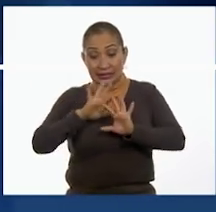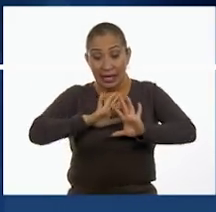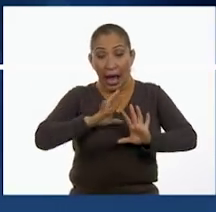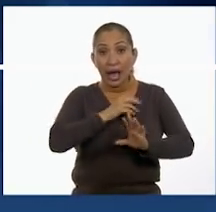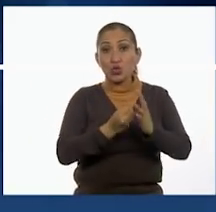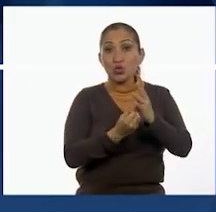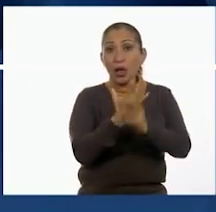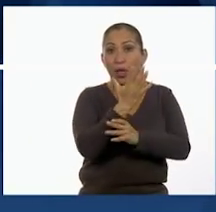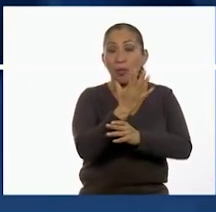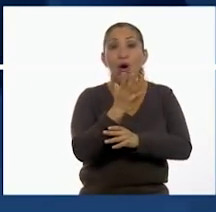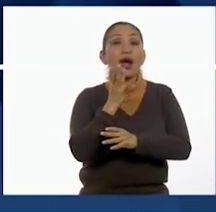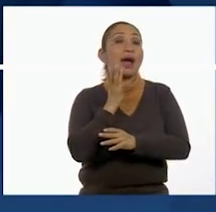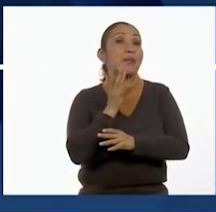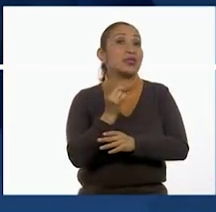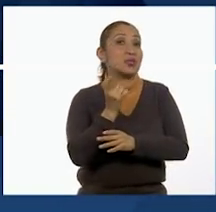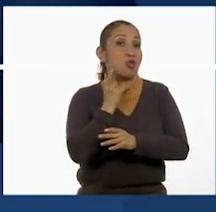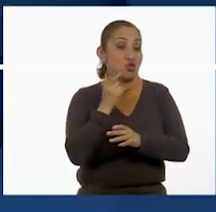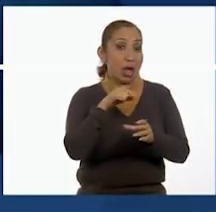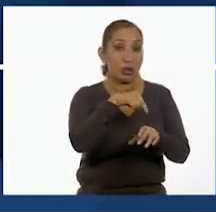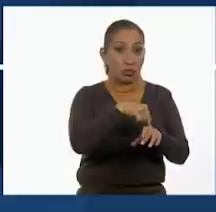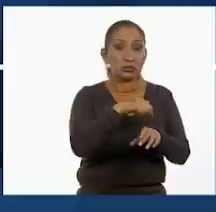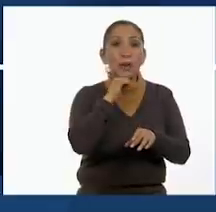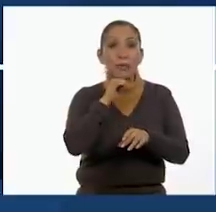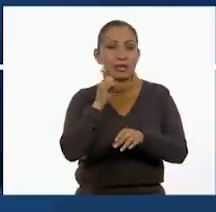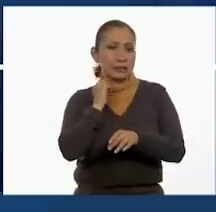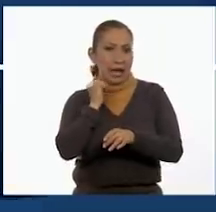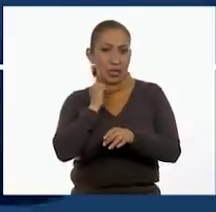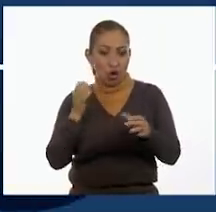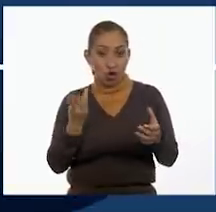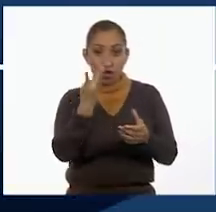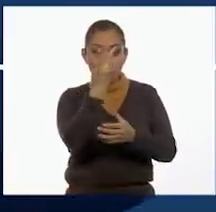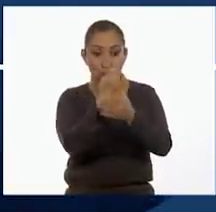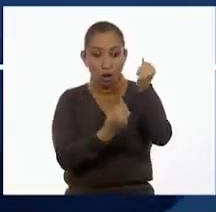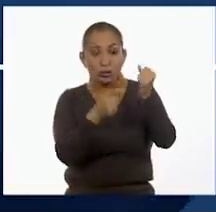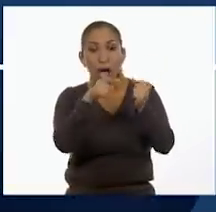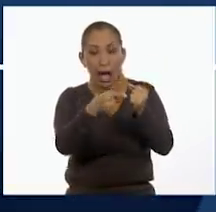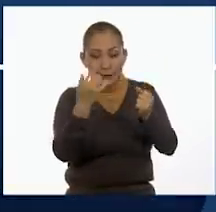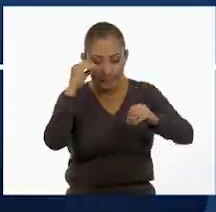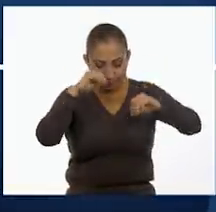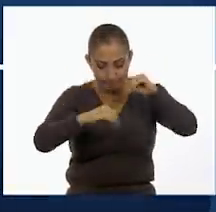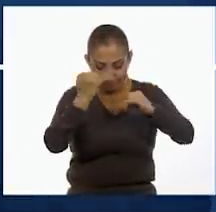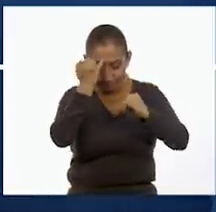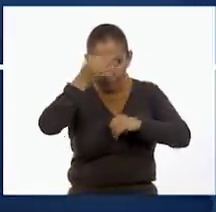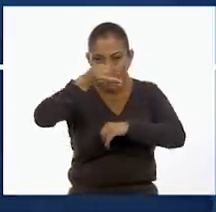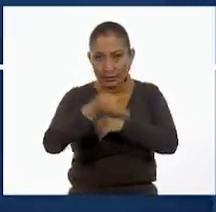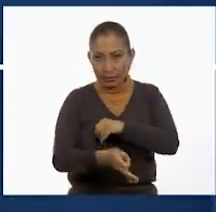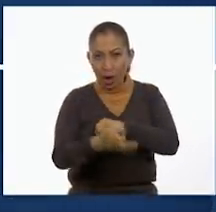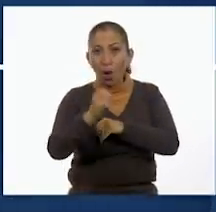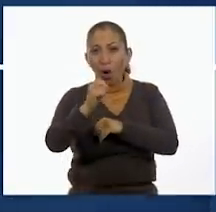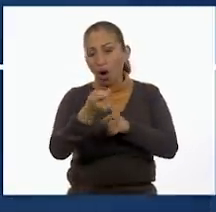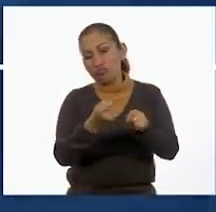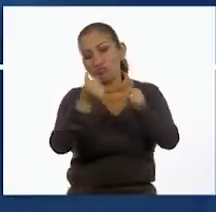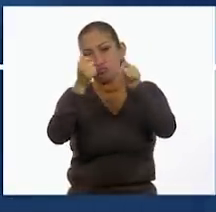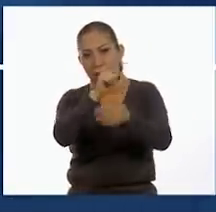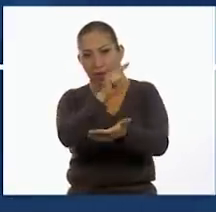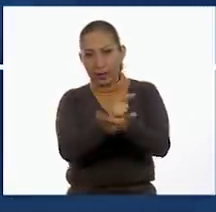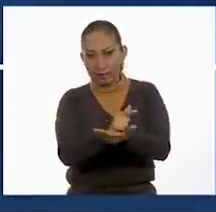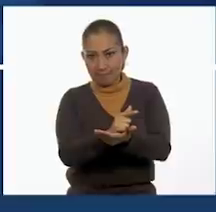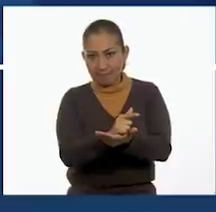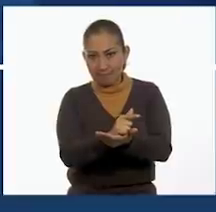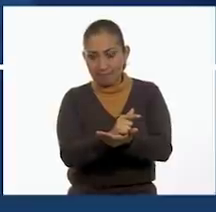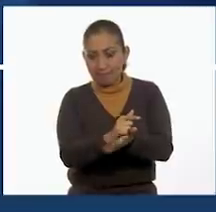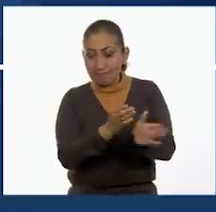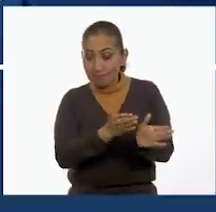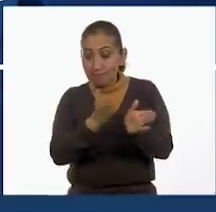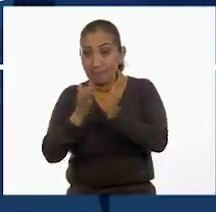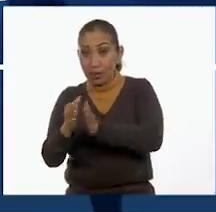habría una nueva Cámara Legislativa, además de la de diputados, que se encargaría de crear, aprobar o desechar las leyes. Por